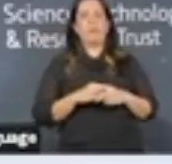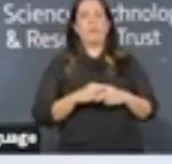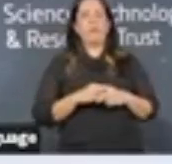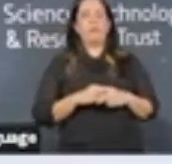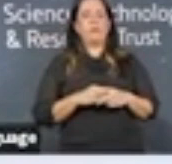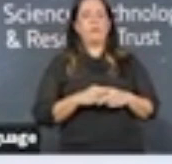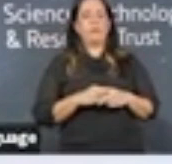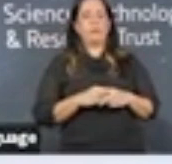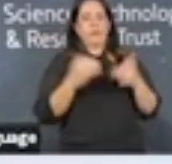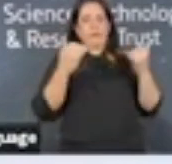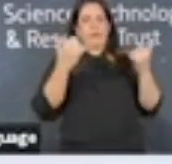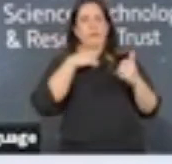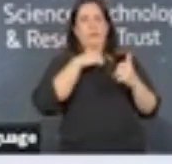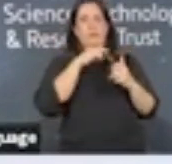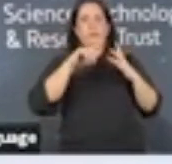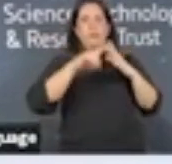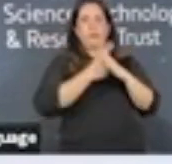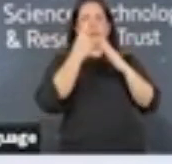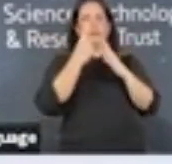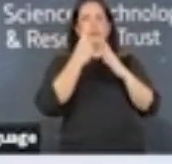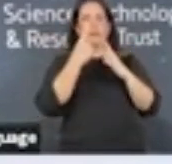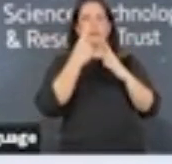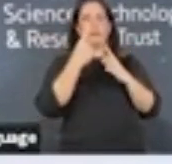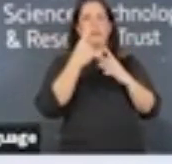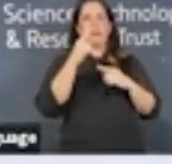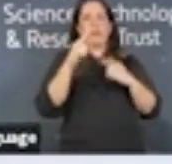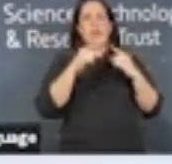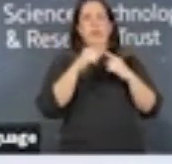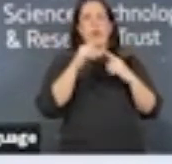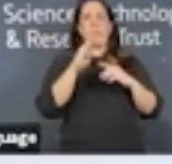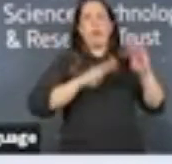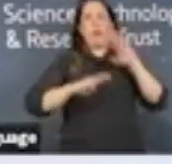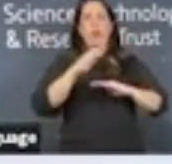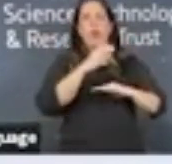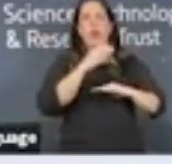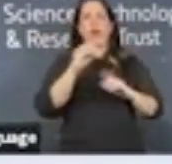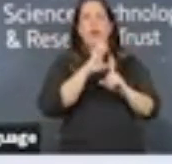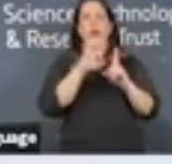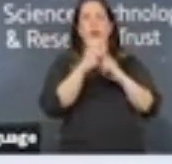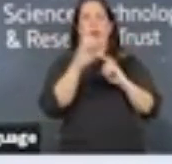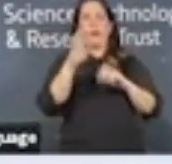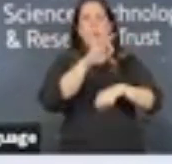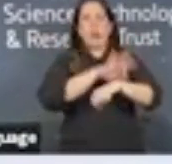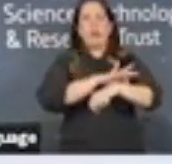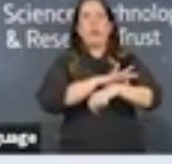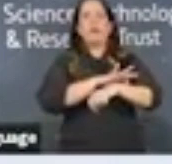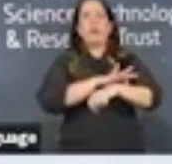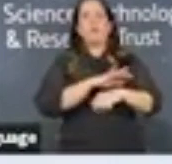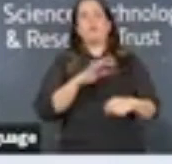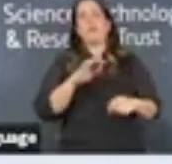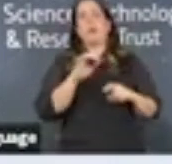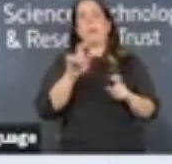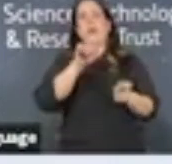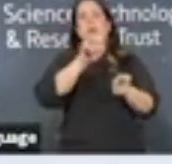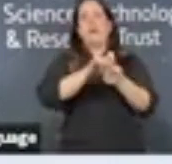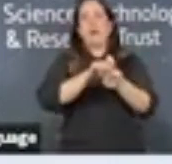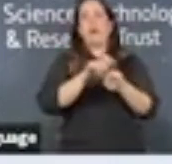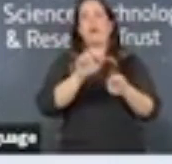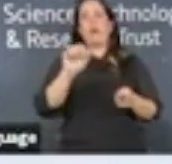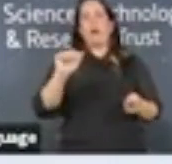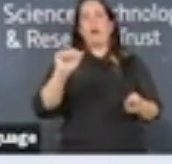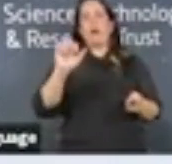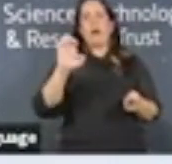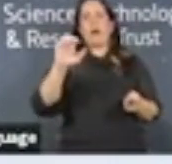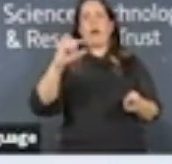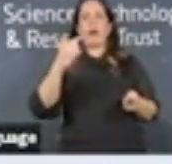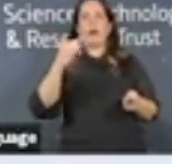Vamos a conversar un poco sobre la biología y ecología de los mosquitos, principalmente de Aedes aegypti, que es el principal transmisor